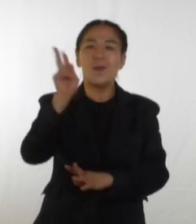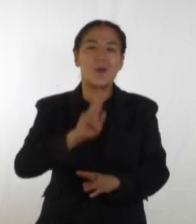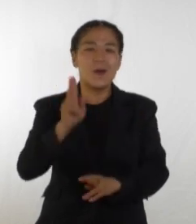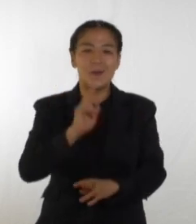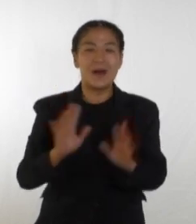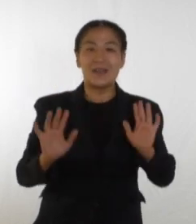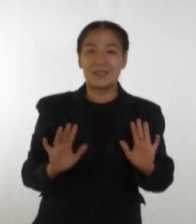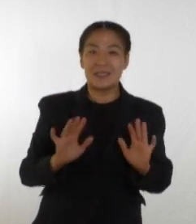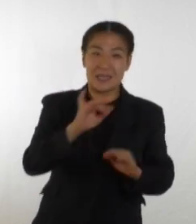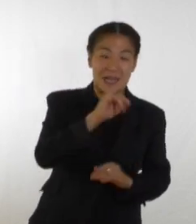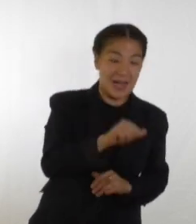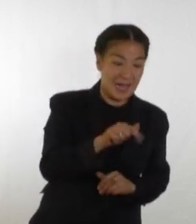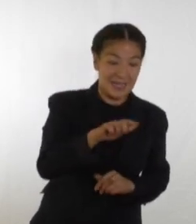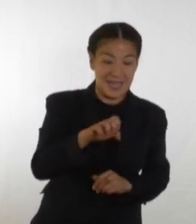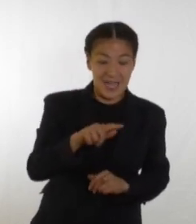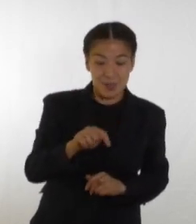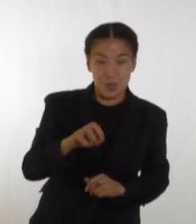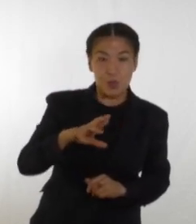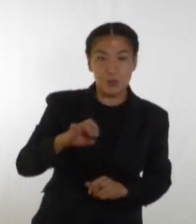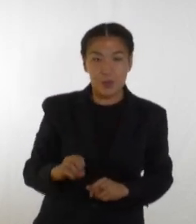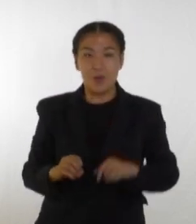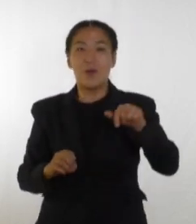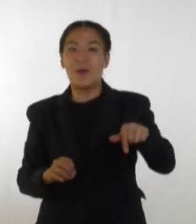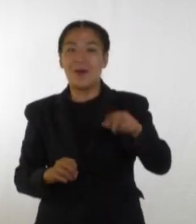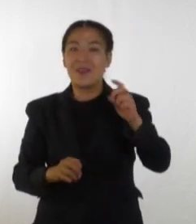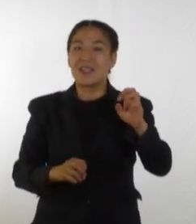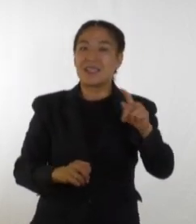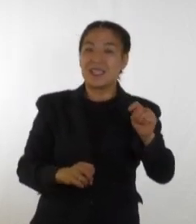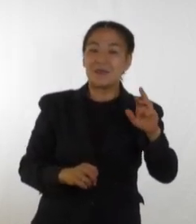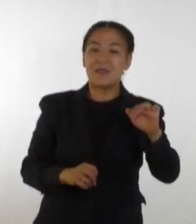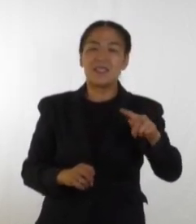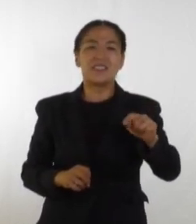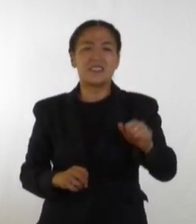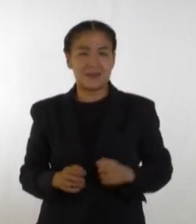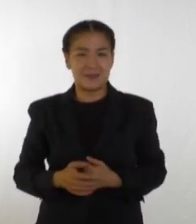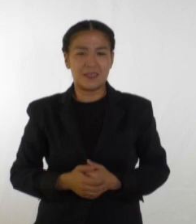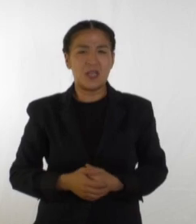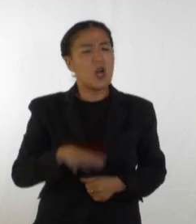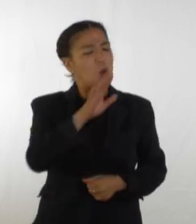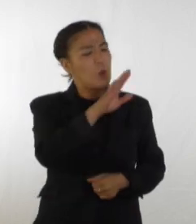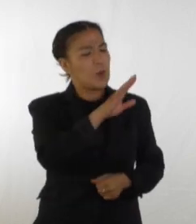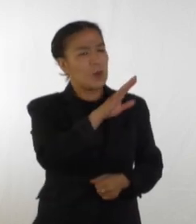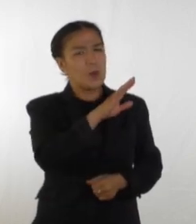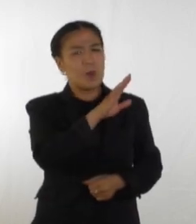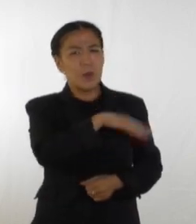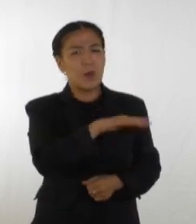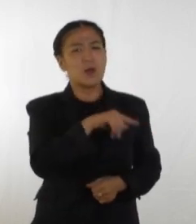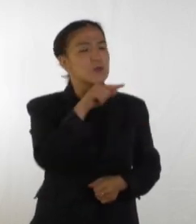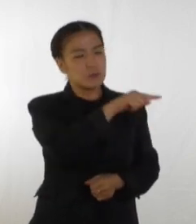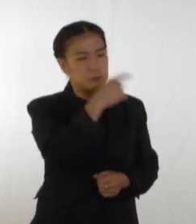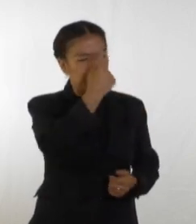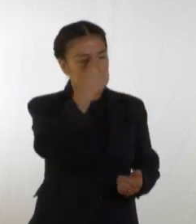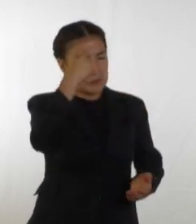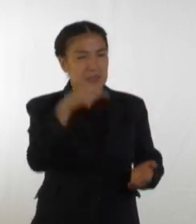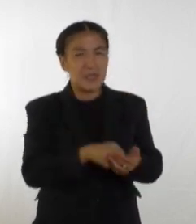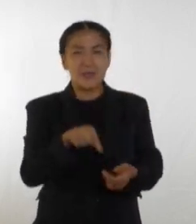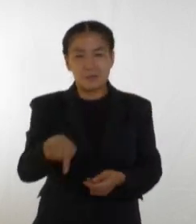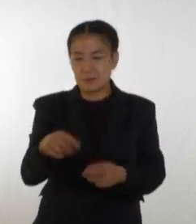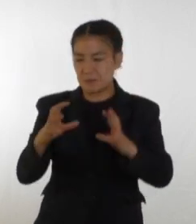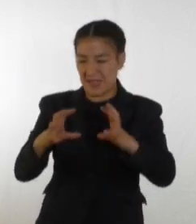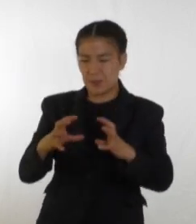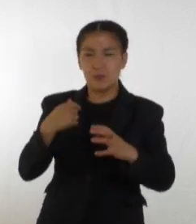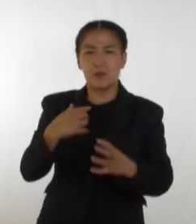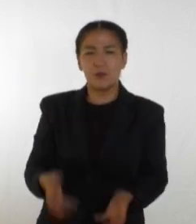una aventura que no sabemos si será aleatoria o determinista con Dito. Oye, Esmara, ¿qué crees que pasaría si yo lanzo este balón